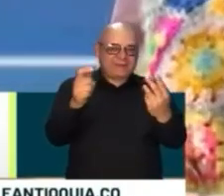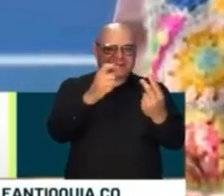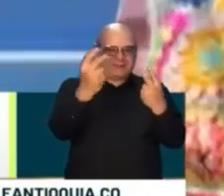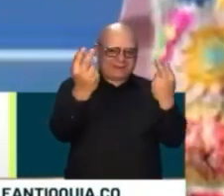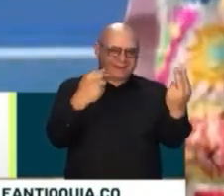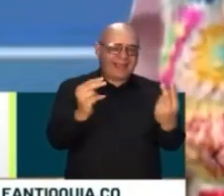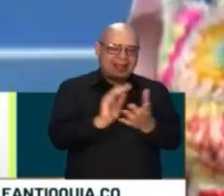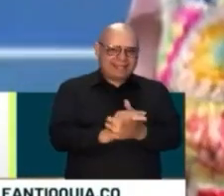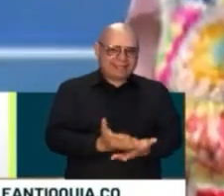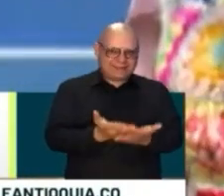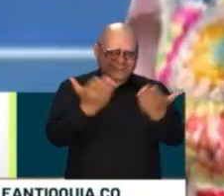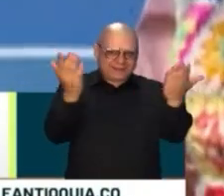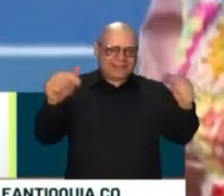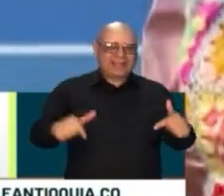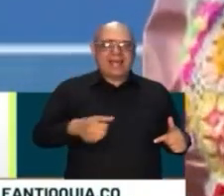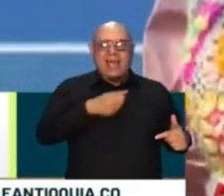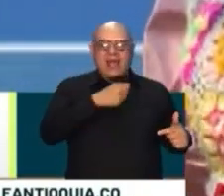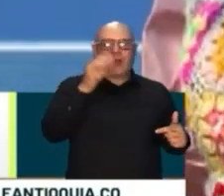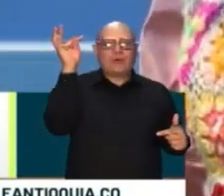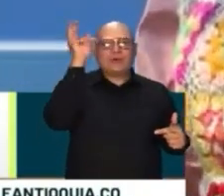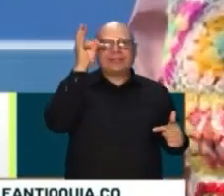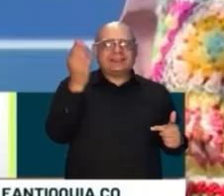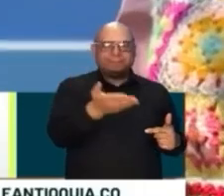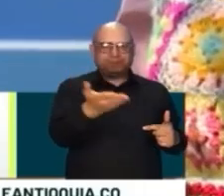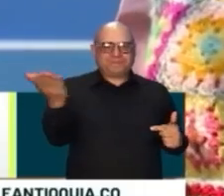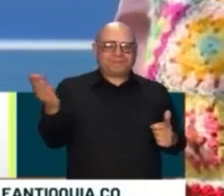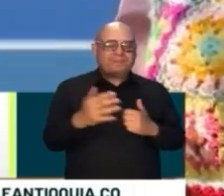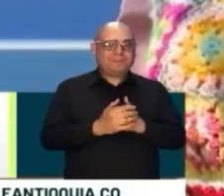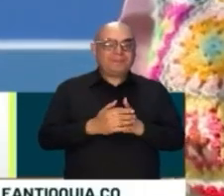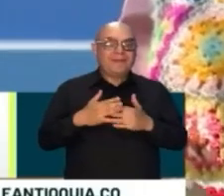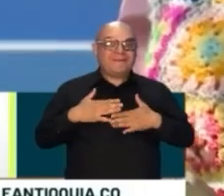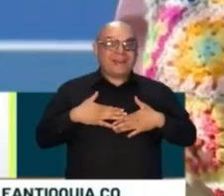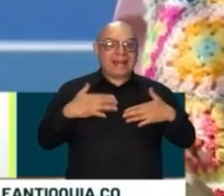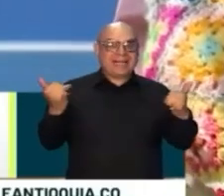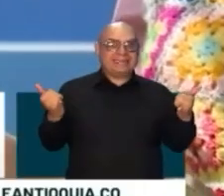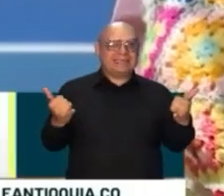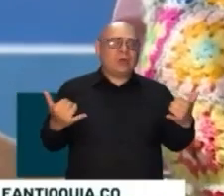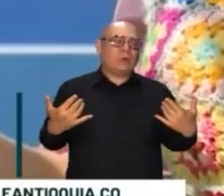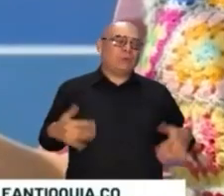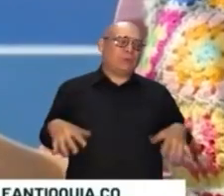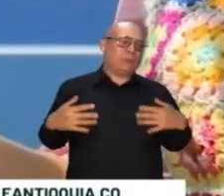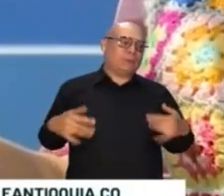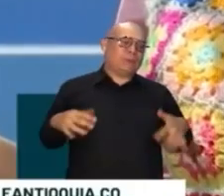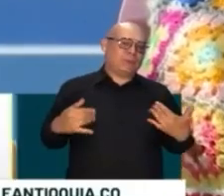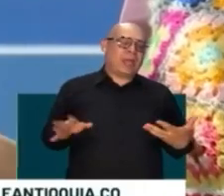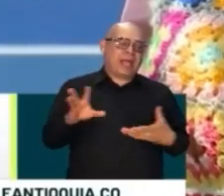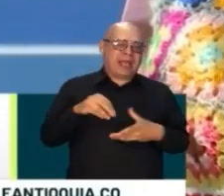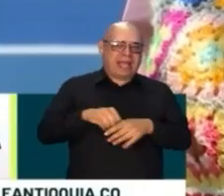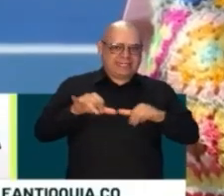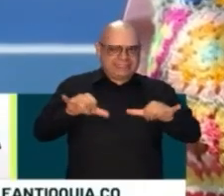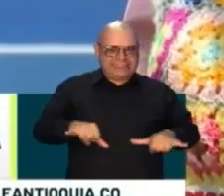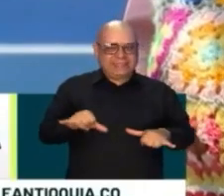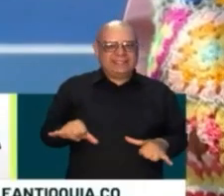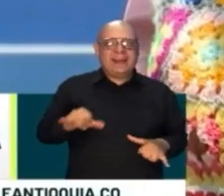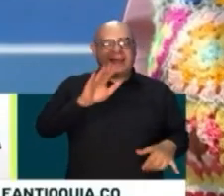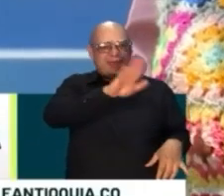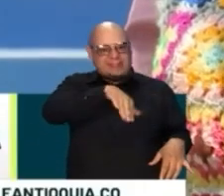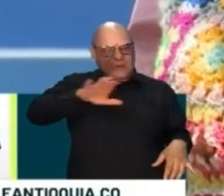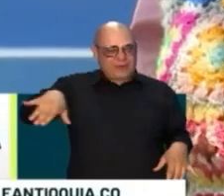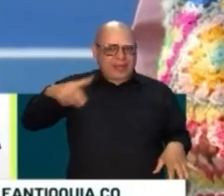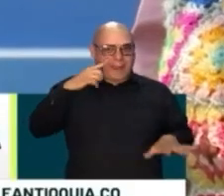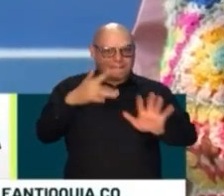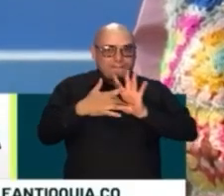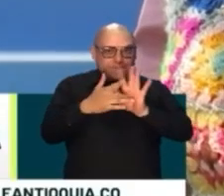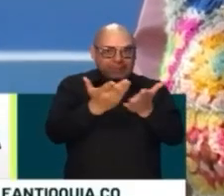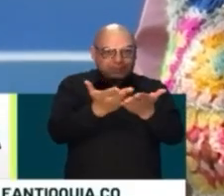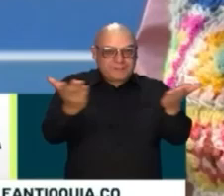viendo a través de teleantioquia noticias estamos felices acompañando y representando a nuestro departamento como tú lo decías Este es